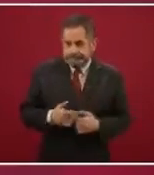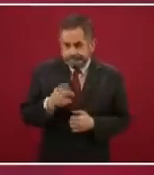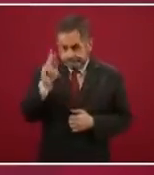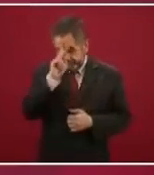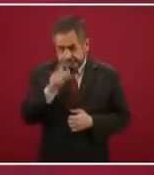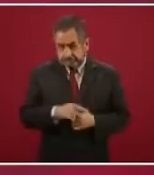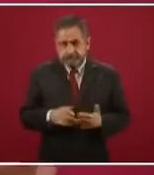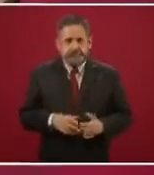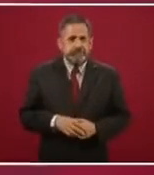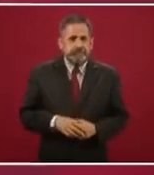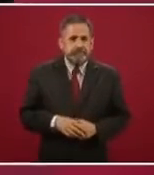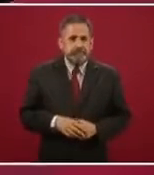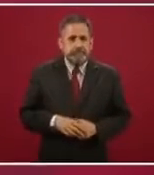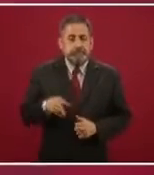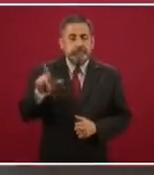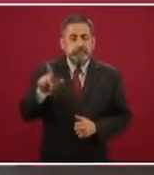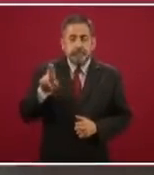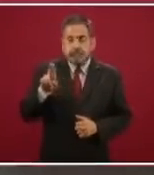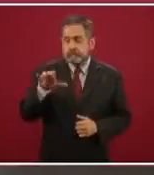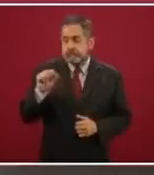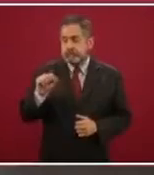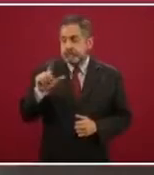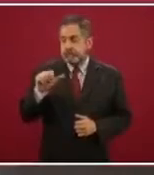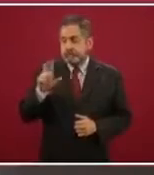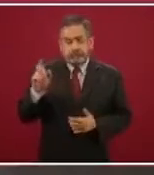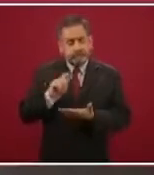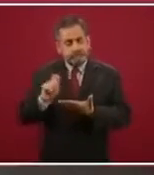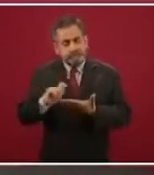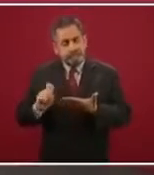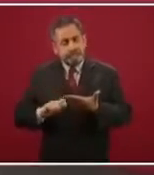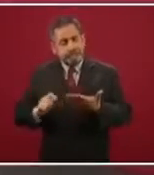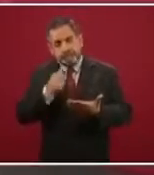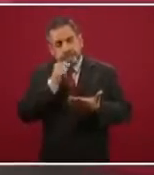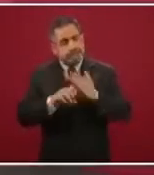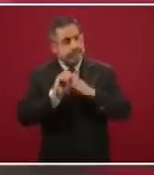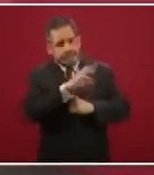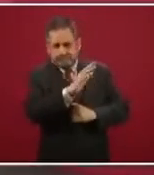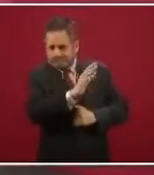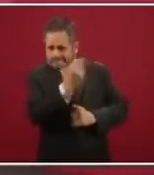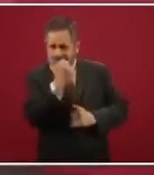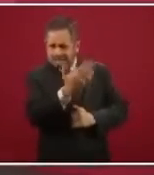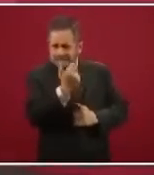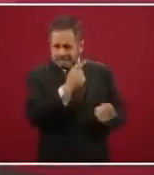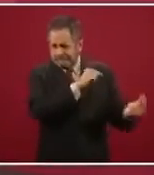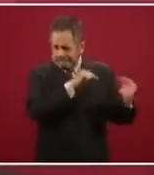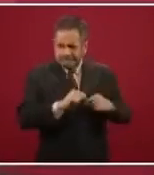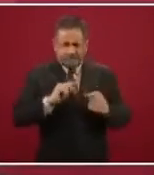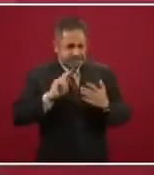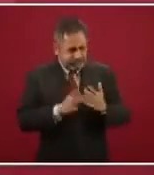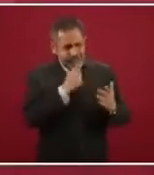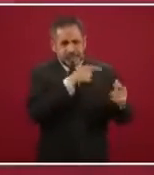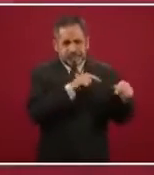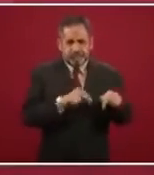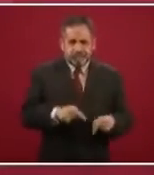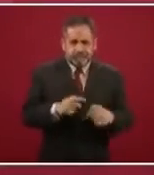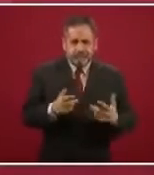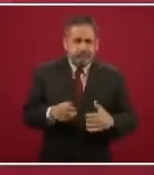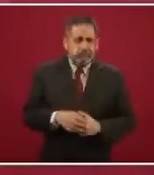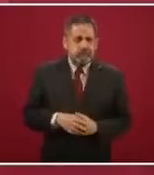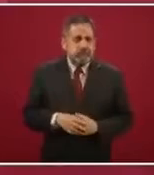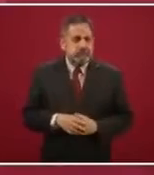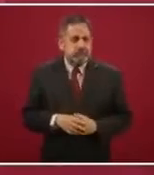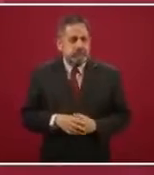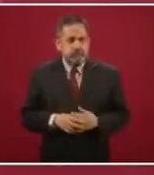pues Lucas Alamán le escribe, venga, venga, venga, venga, venga, venga, y que